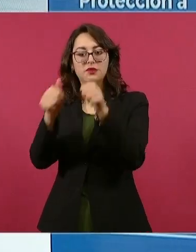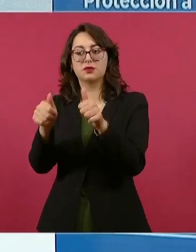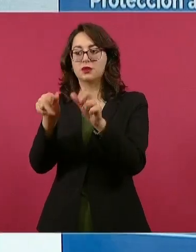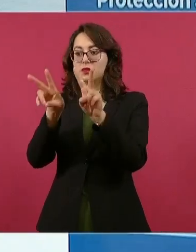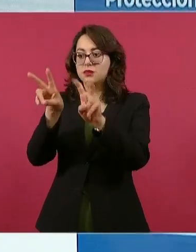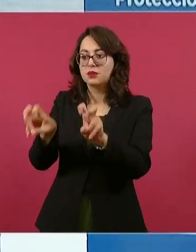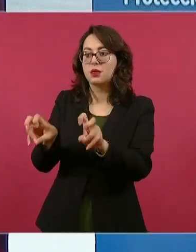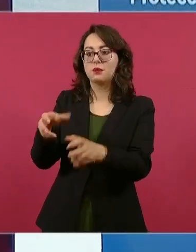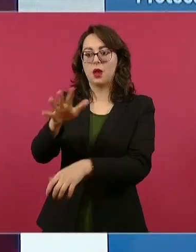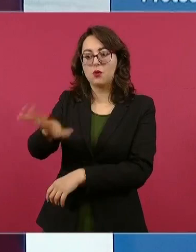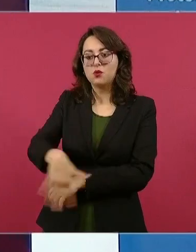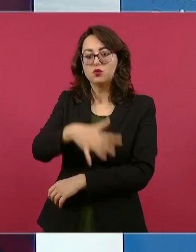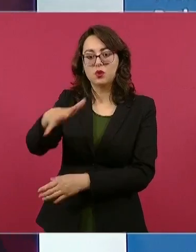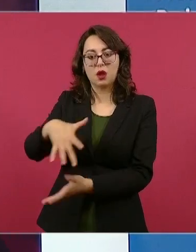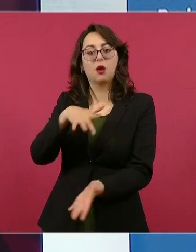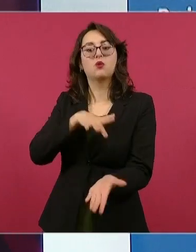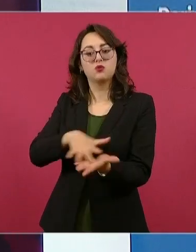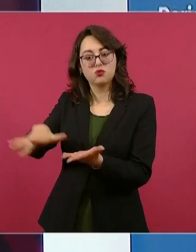estas